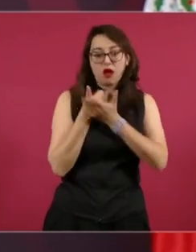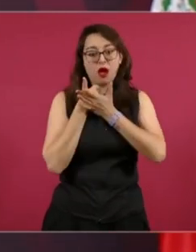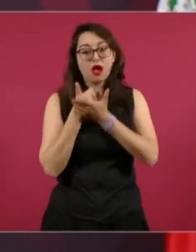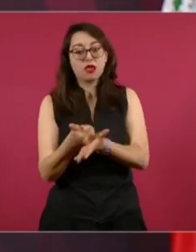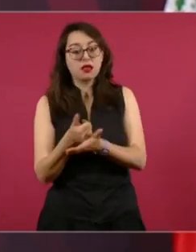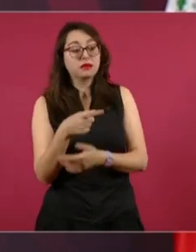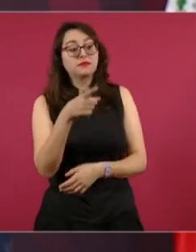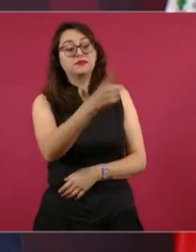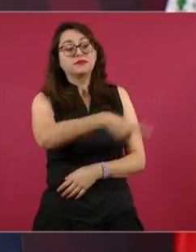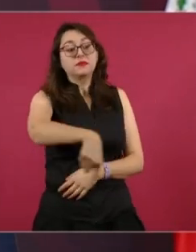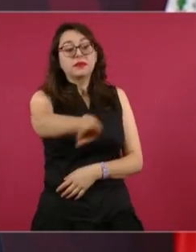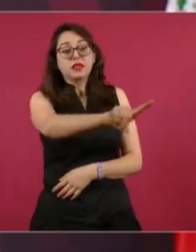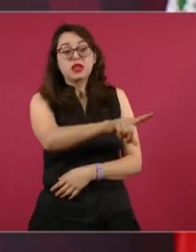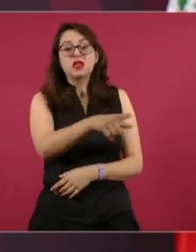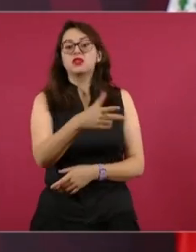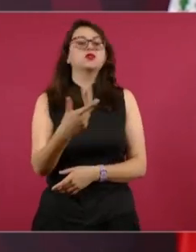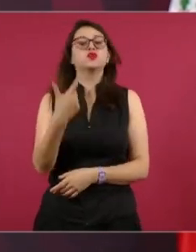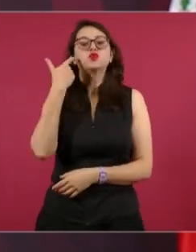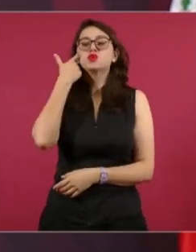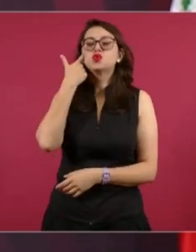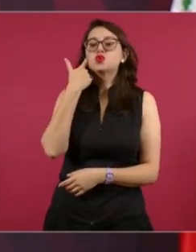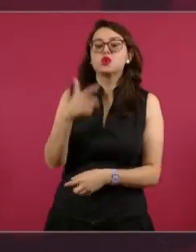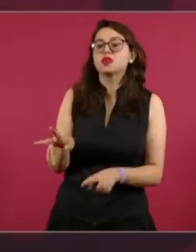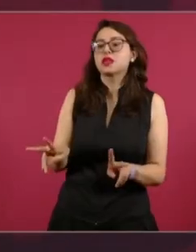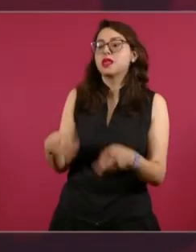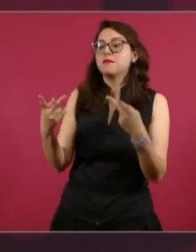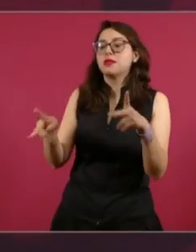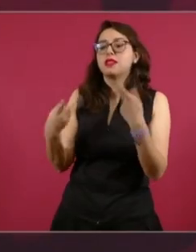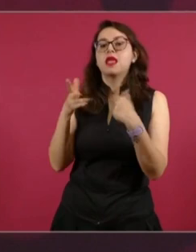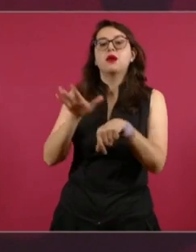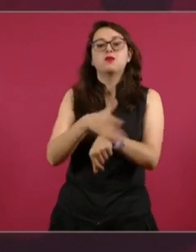pensando que ya nos vamos a ir y que con el cambio